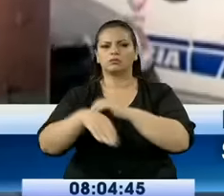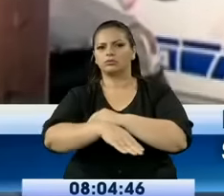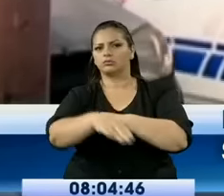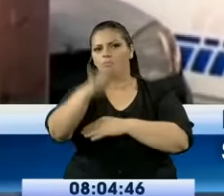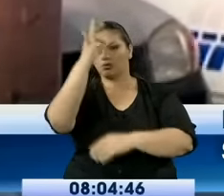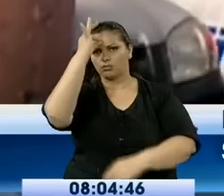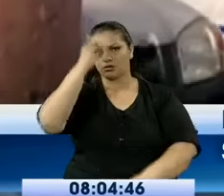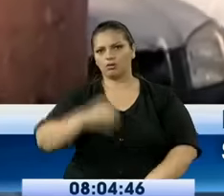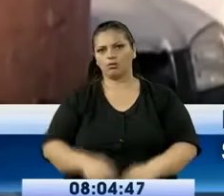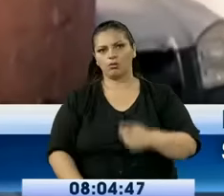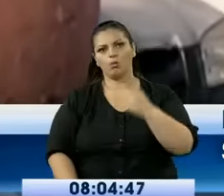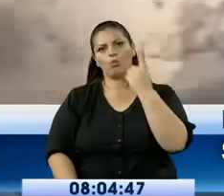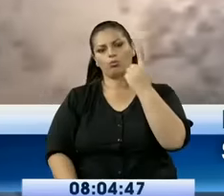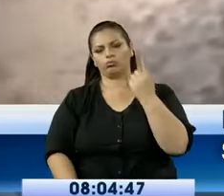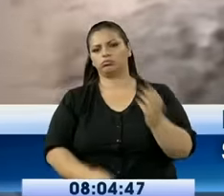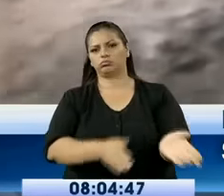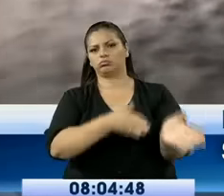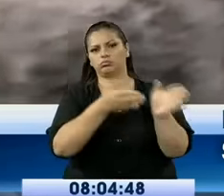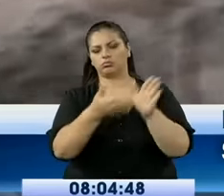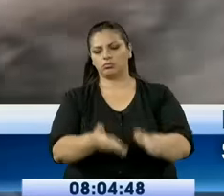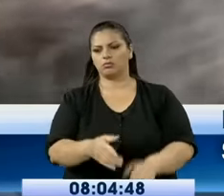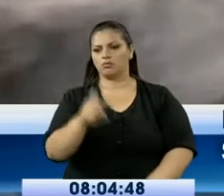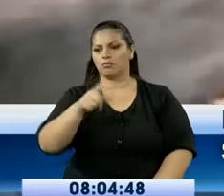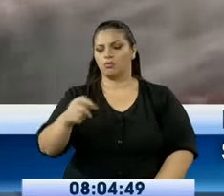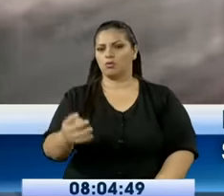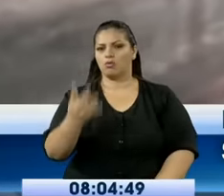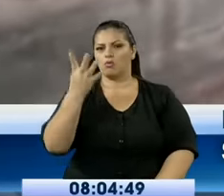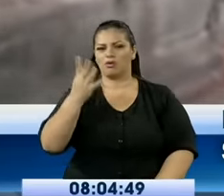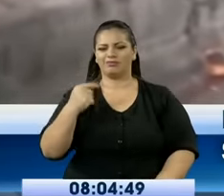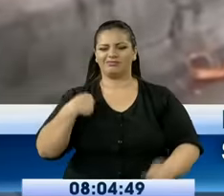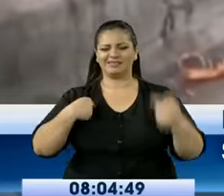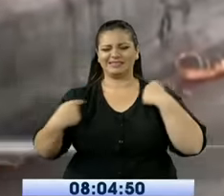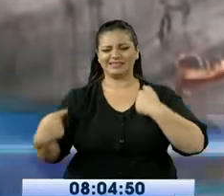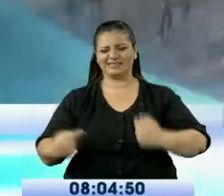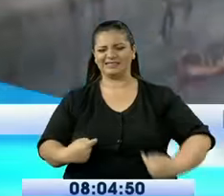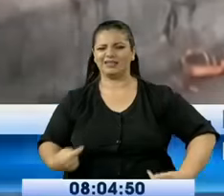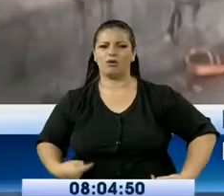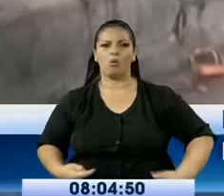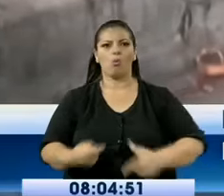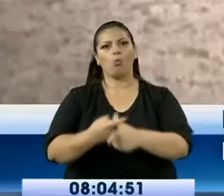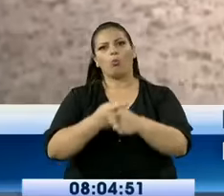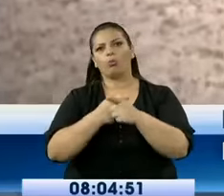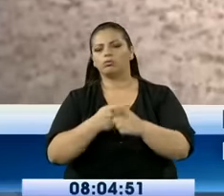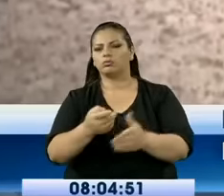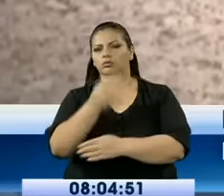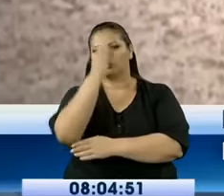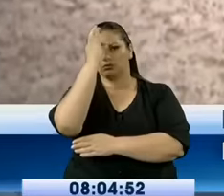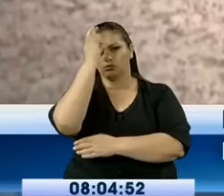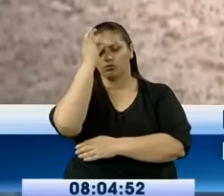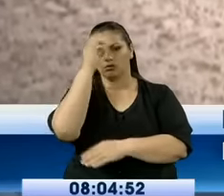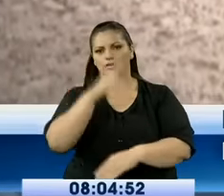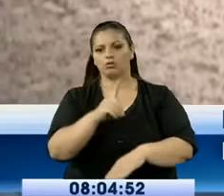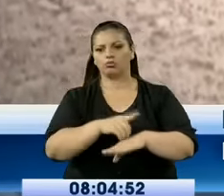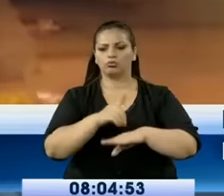uno de ellos falleció, mientras el resto aún continuaba recibiendo atenciones bajo